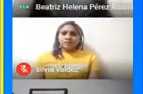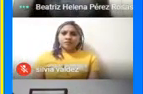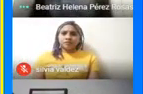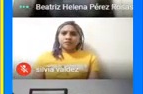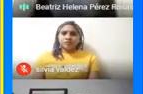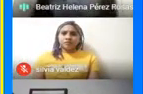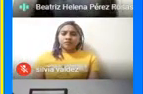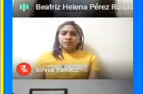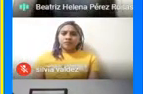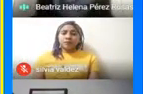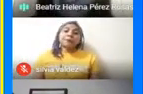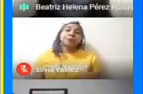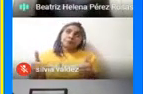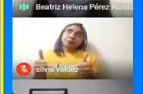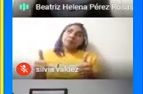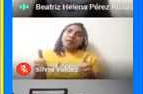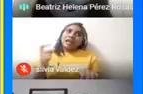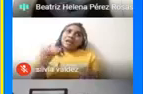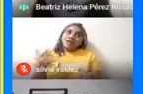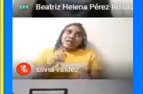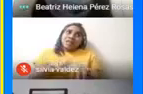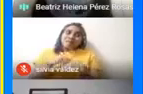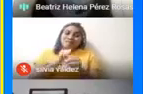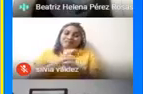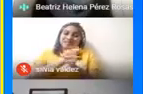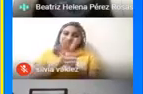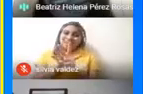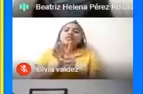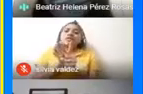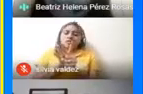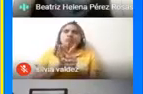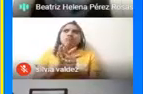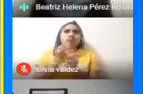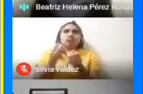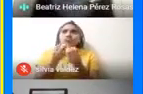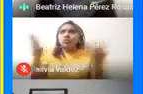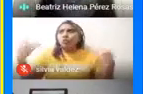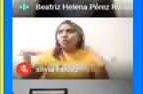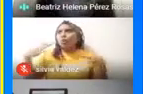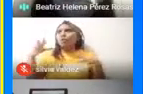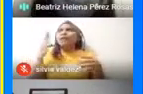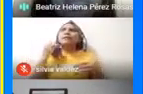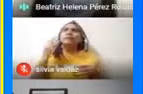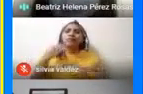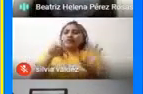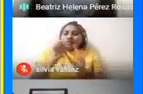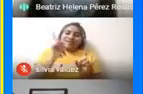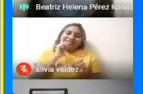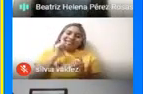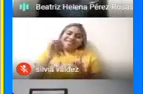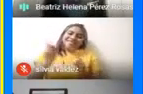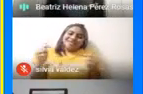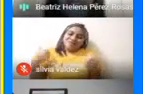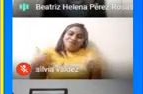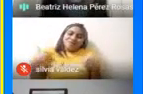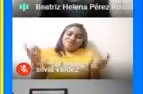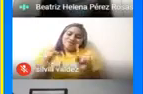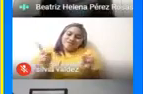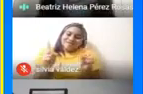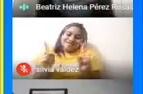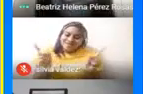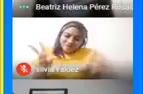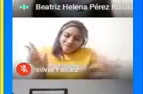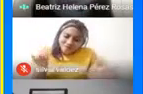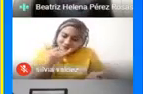Bueno, en tiempos de pandemia, pues salimos muchos a decir que somos expertos. No, mentiras, yo no digo que soy experta y esto no va a